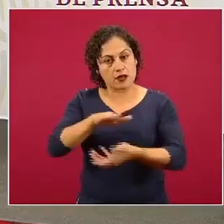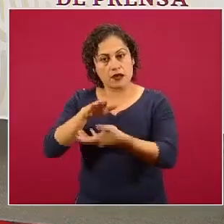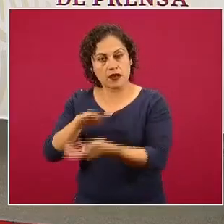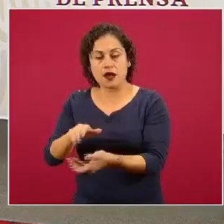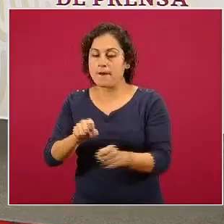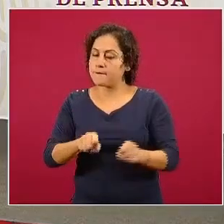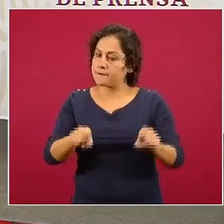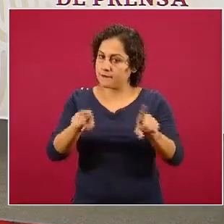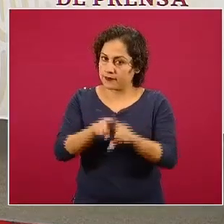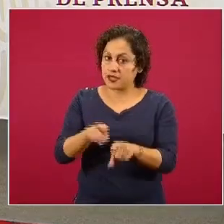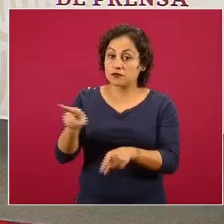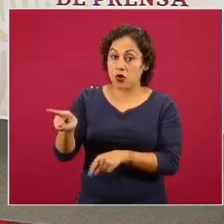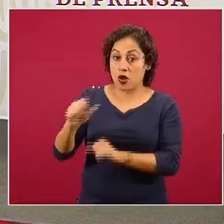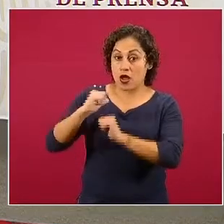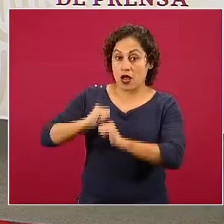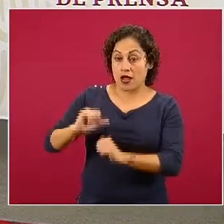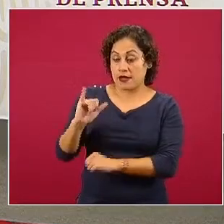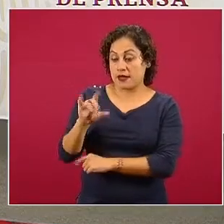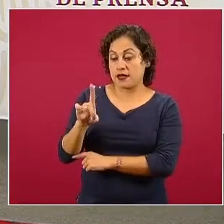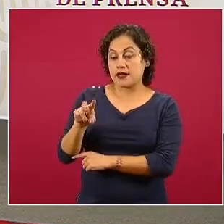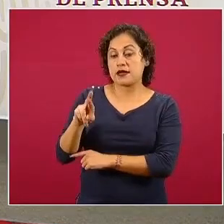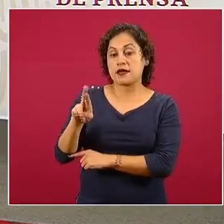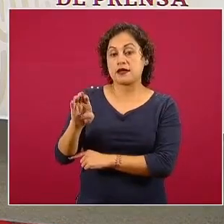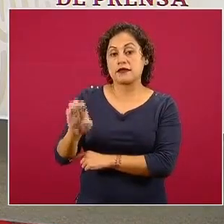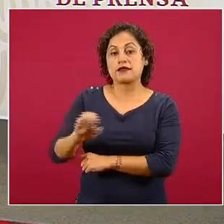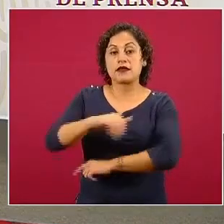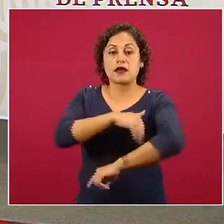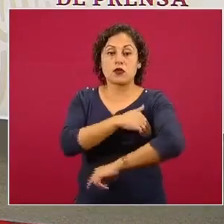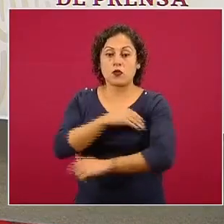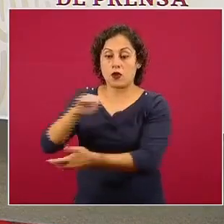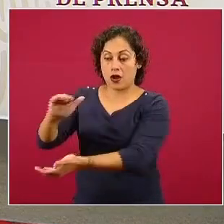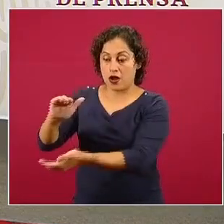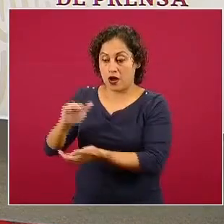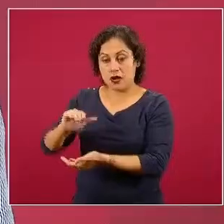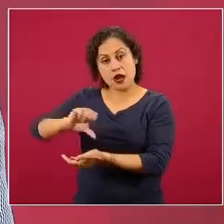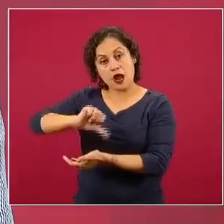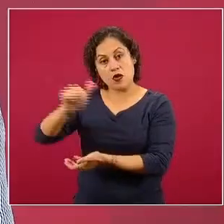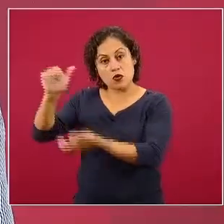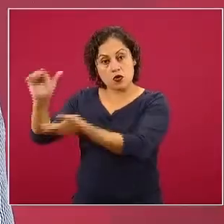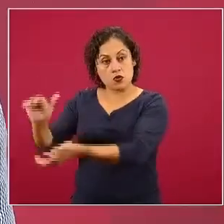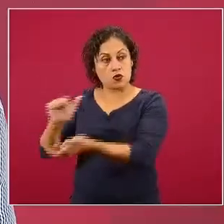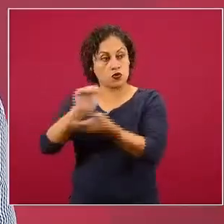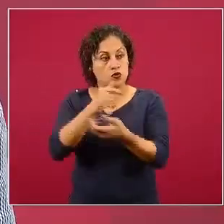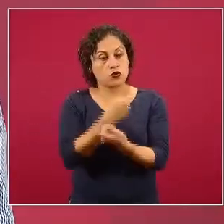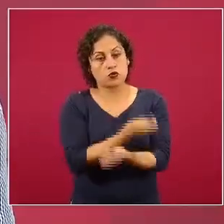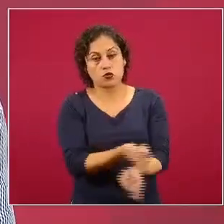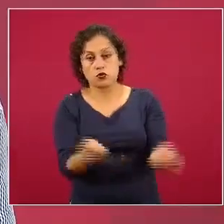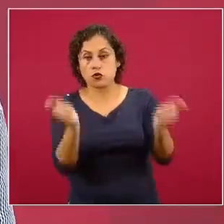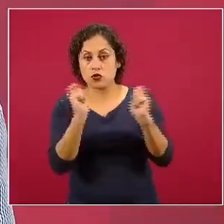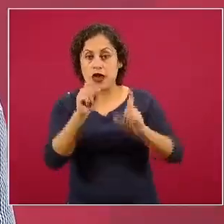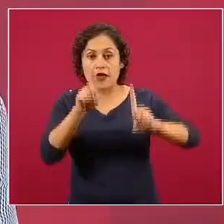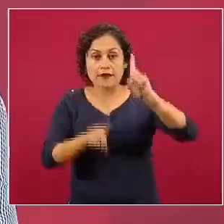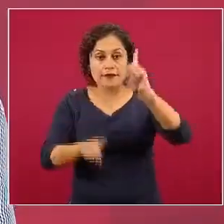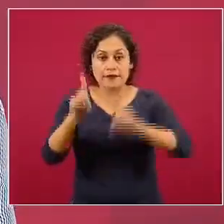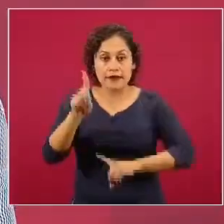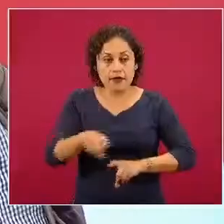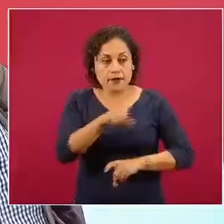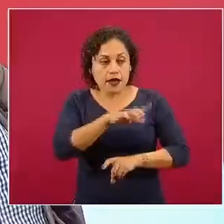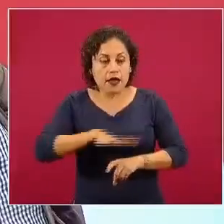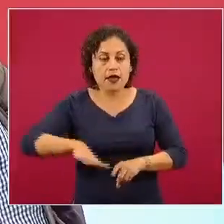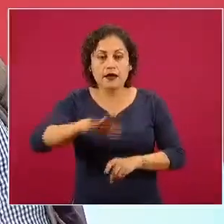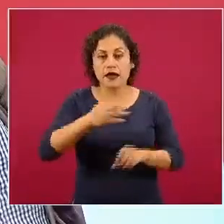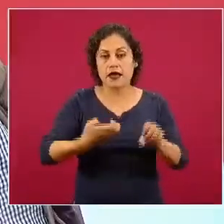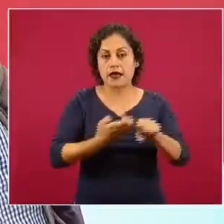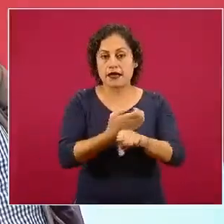una reserva, entrega a cada una de las entidades federativas en base a su productividad, necesidad, carga